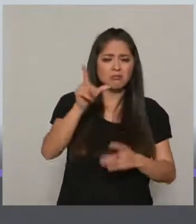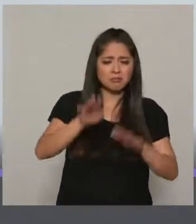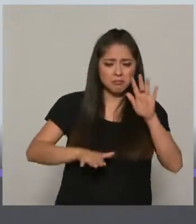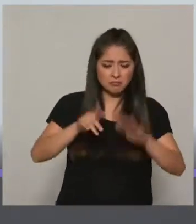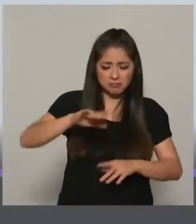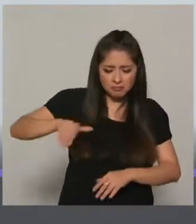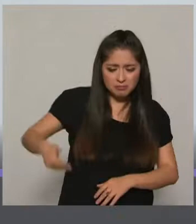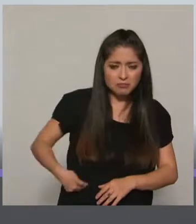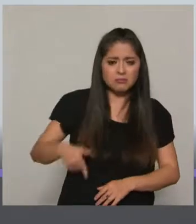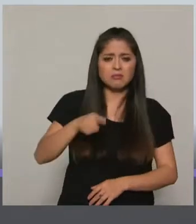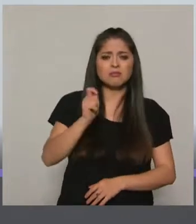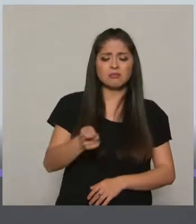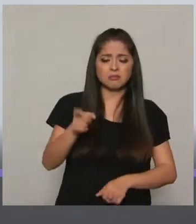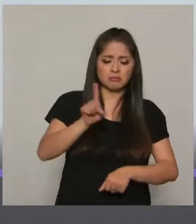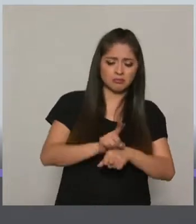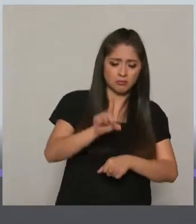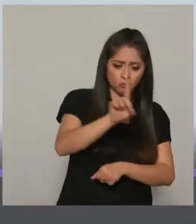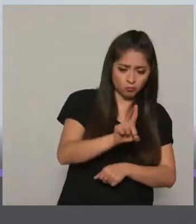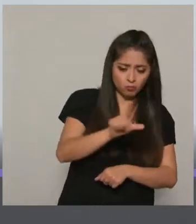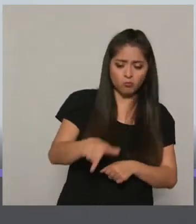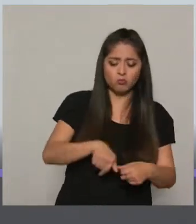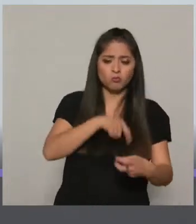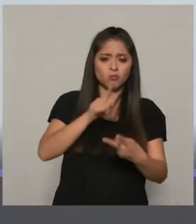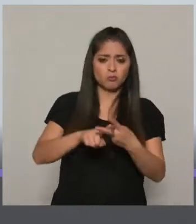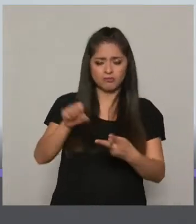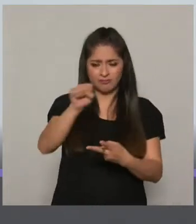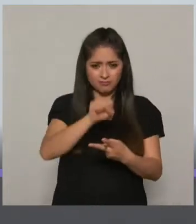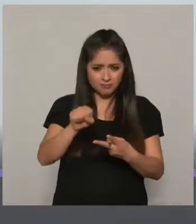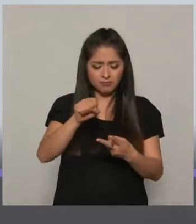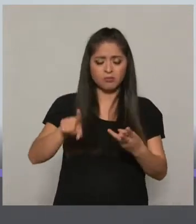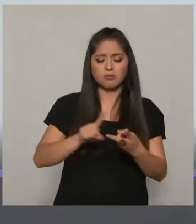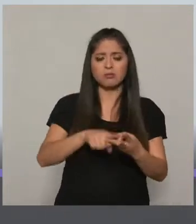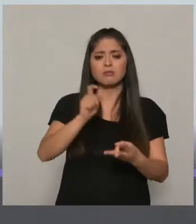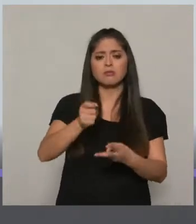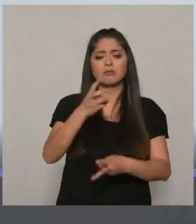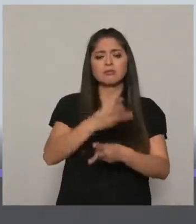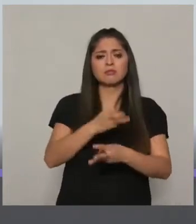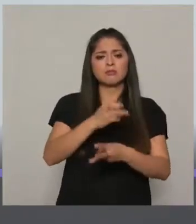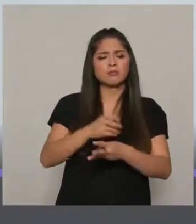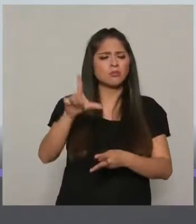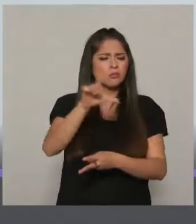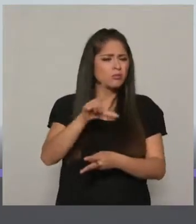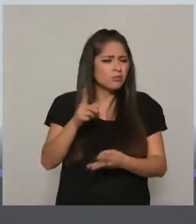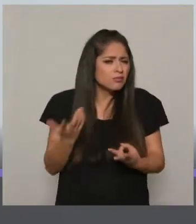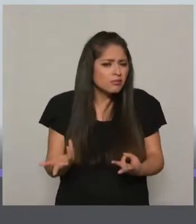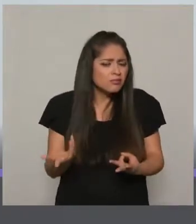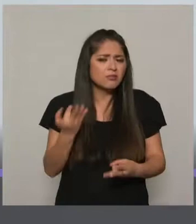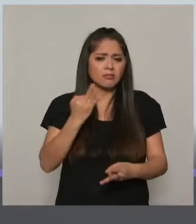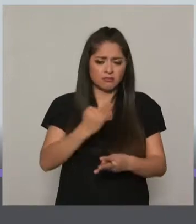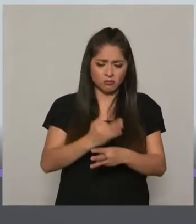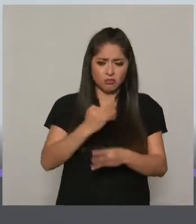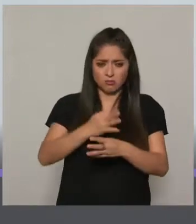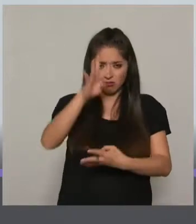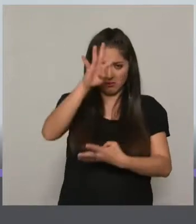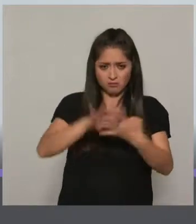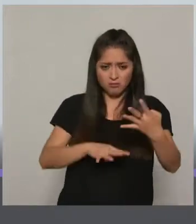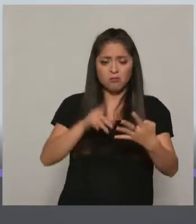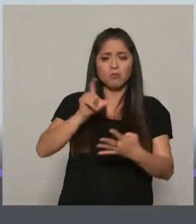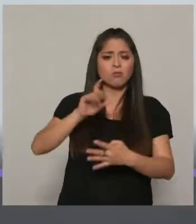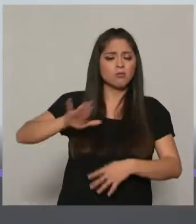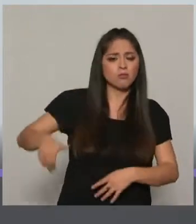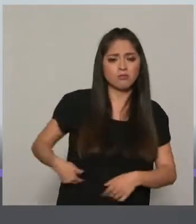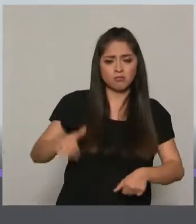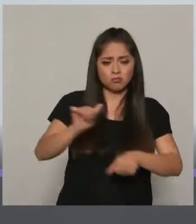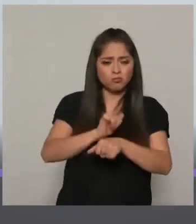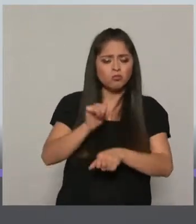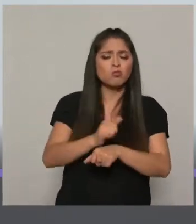accidentes viales es el domingo, luego en segundo lugar el sábado y en tercer lugar el lunes. Y tenemos un gráfico sobre los incidentes viales, qué tipo